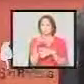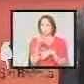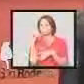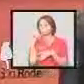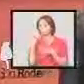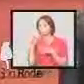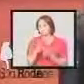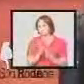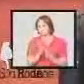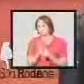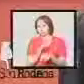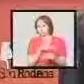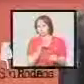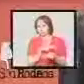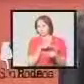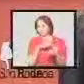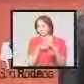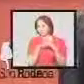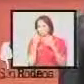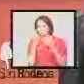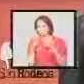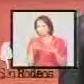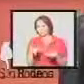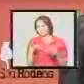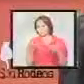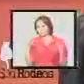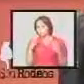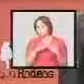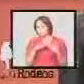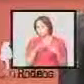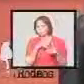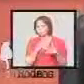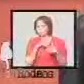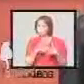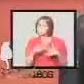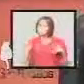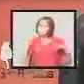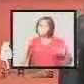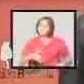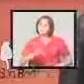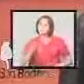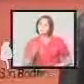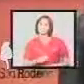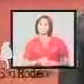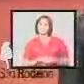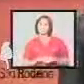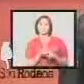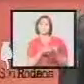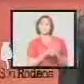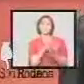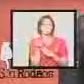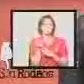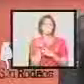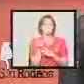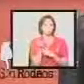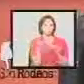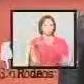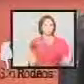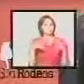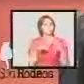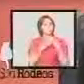piden normalmente de prima para adquirir la vivienda. Entonces, hemos desarrollado una línea de crédito donde podemos prestar